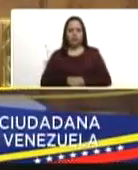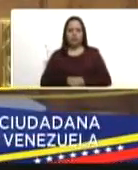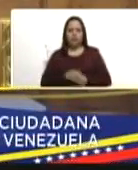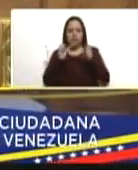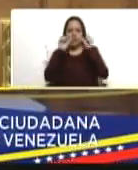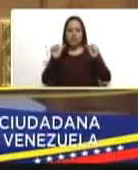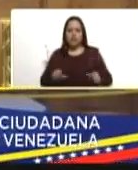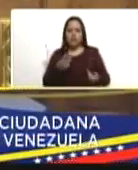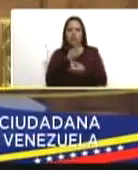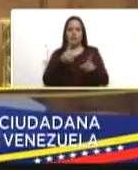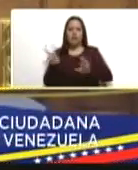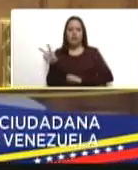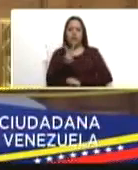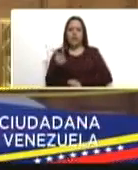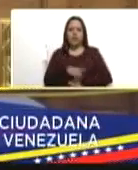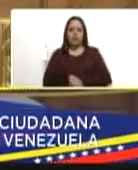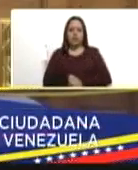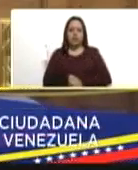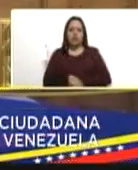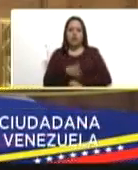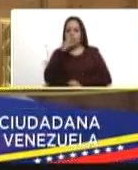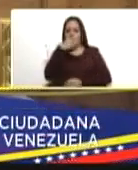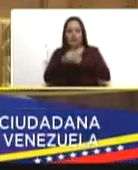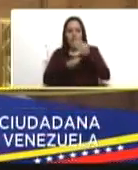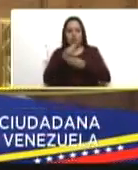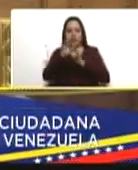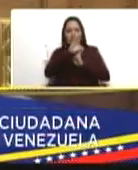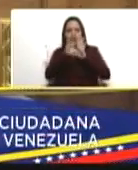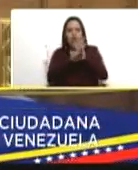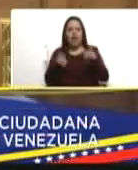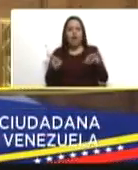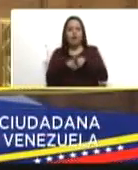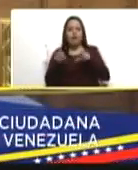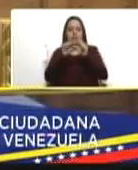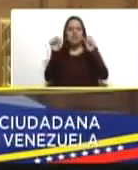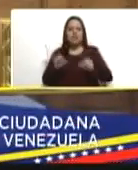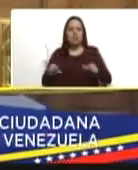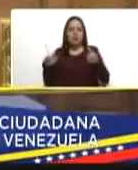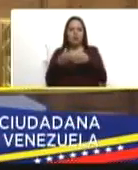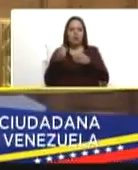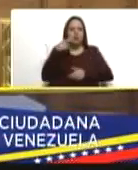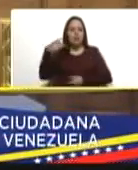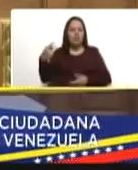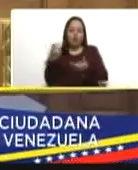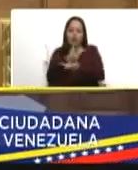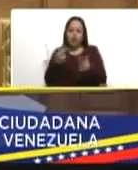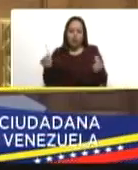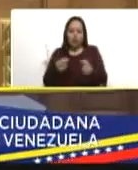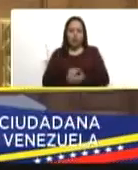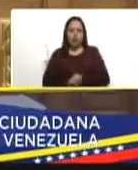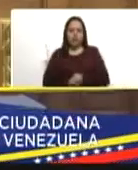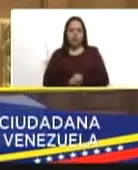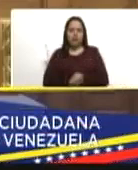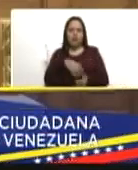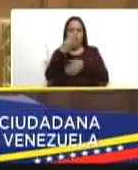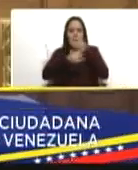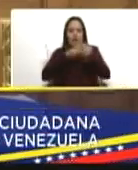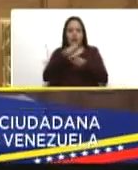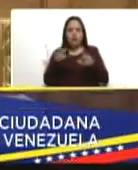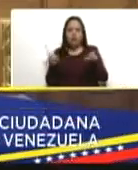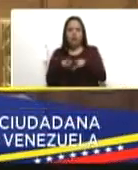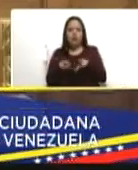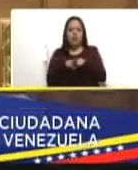democrático venezolano no fue concebido en la Constitución como un sistema de partidos políticos no fue concebido como un